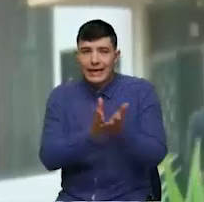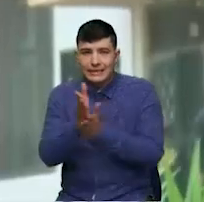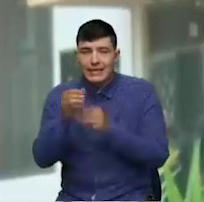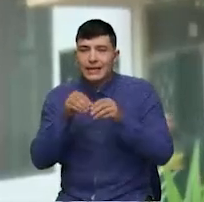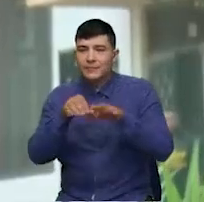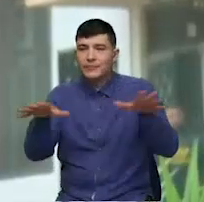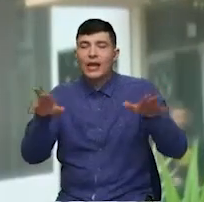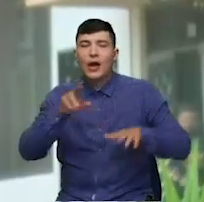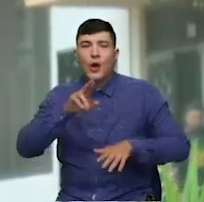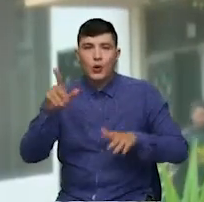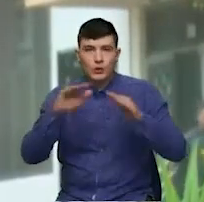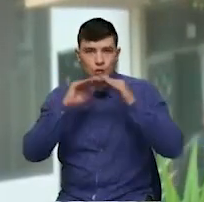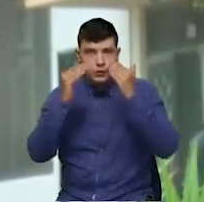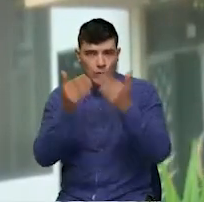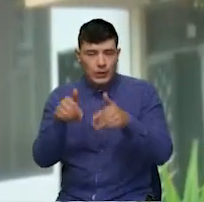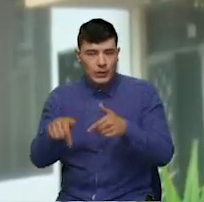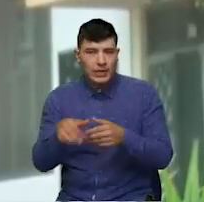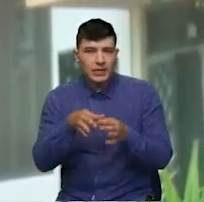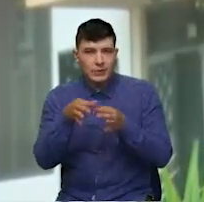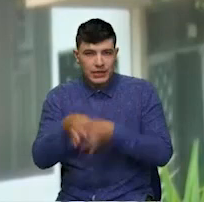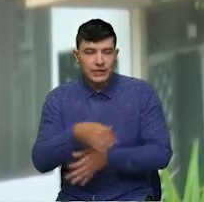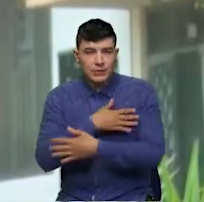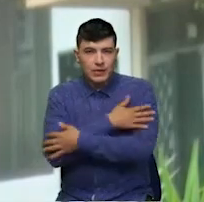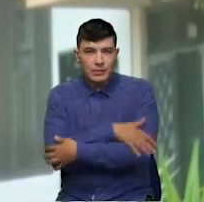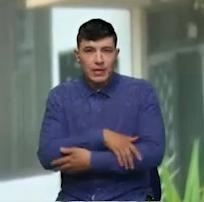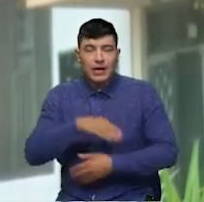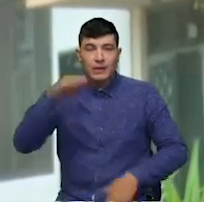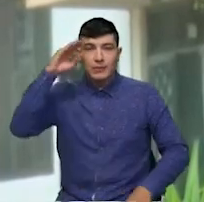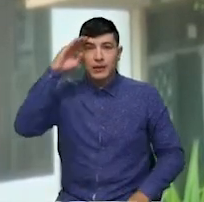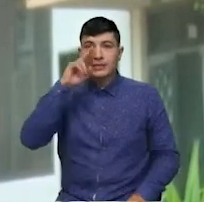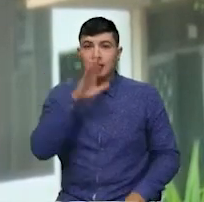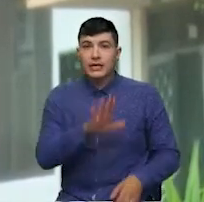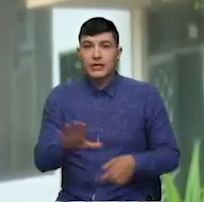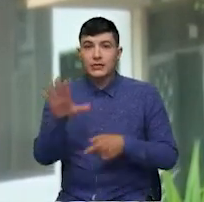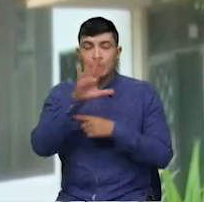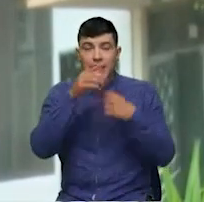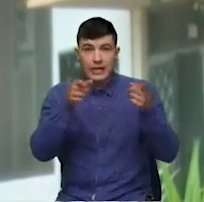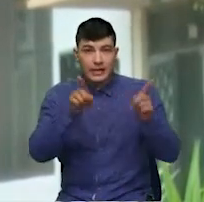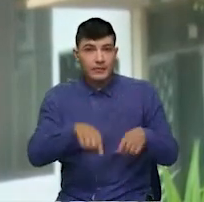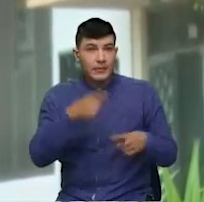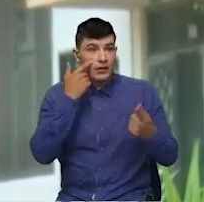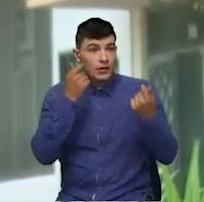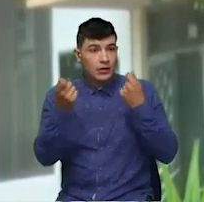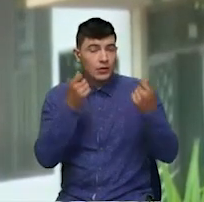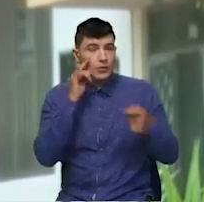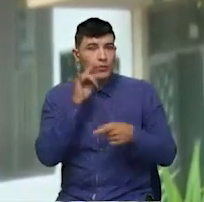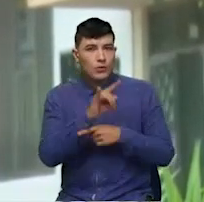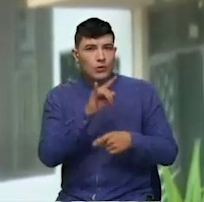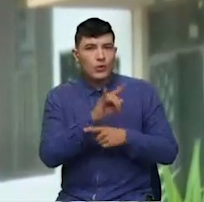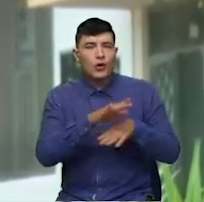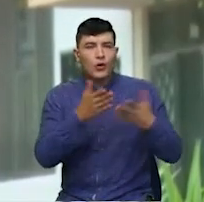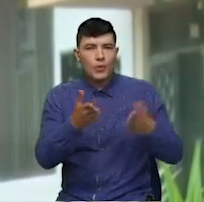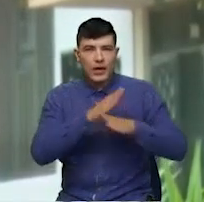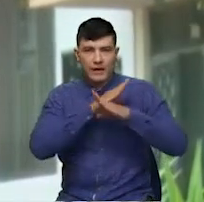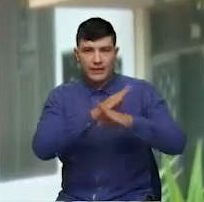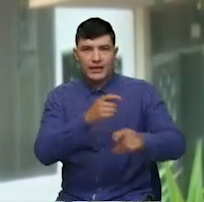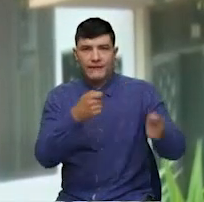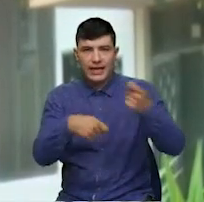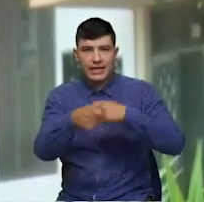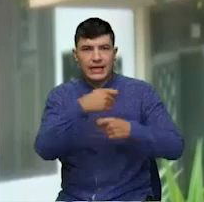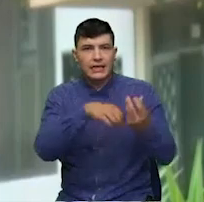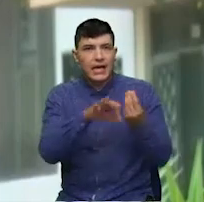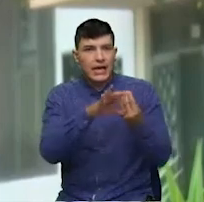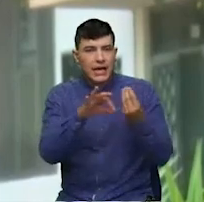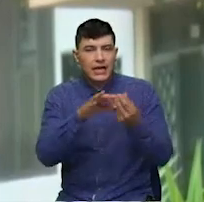otros colegios de Pamplona, pues la policía está haciendo también un control al microtráfico de estupefacientes y también